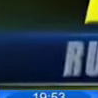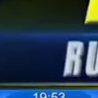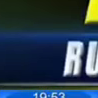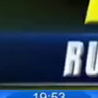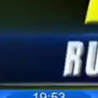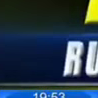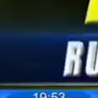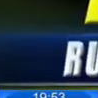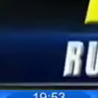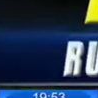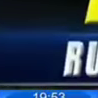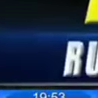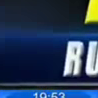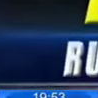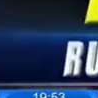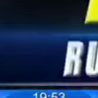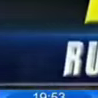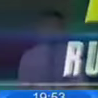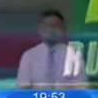lo siento